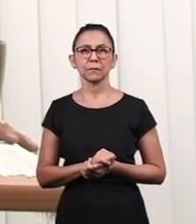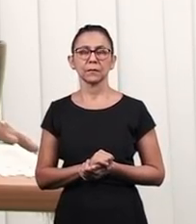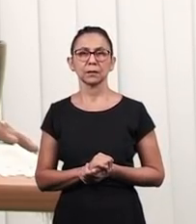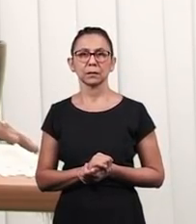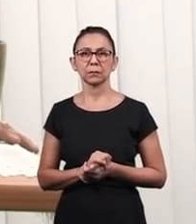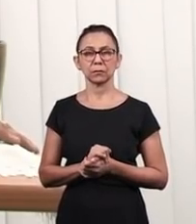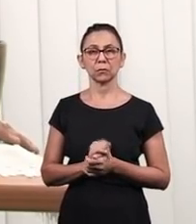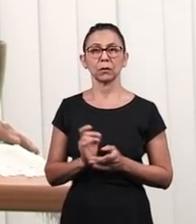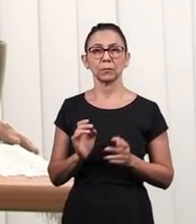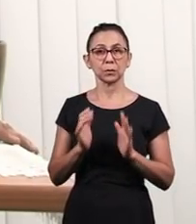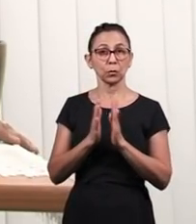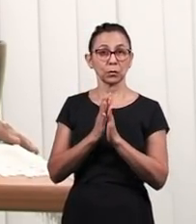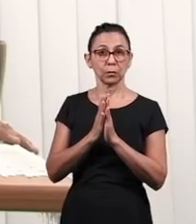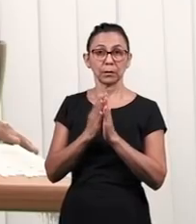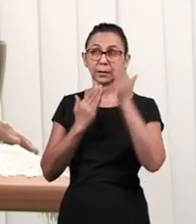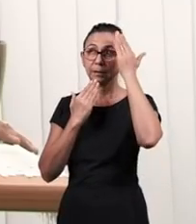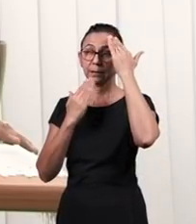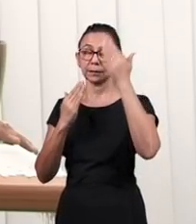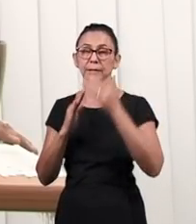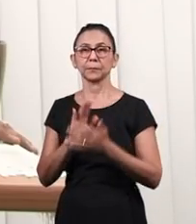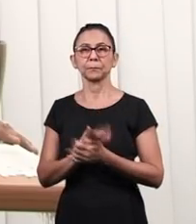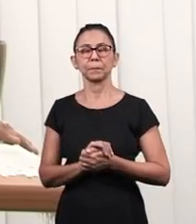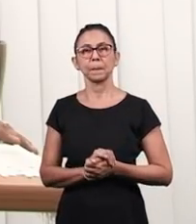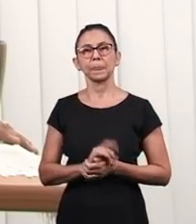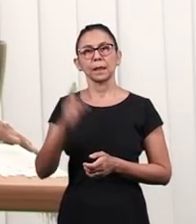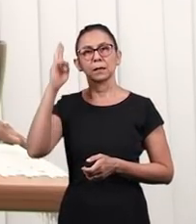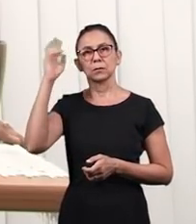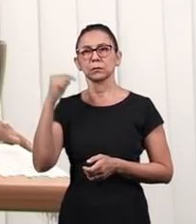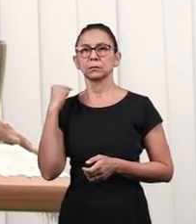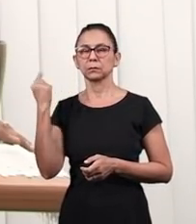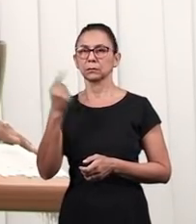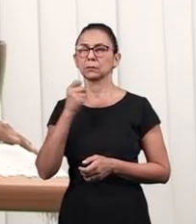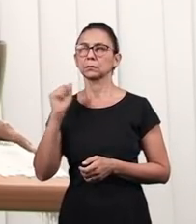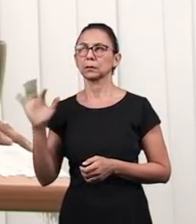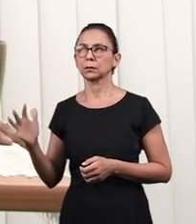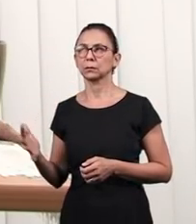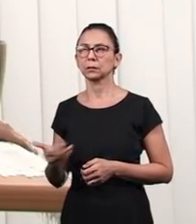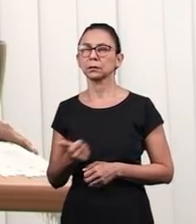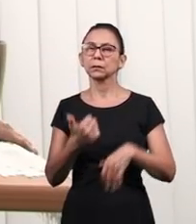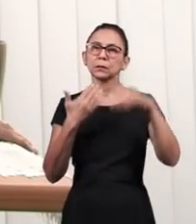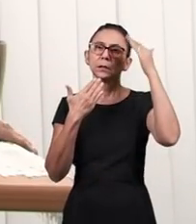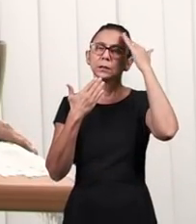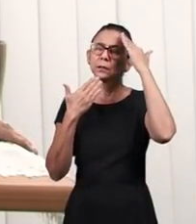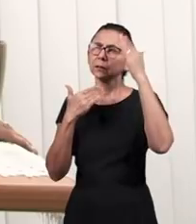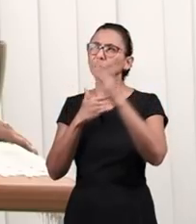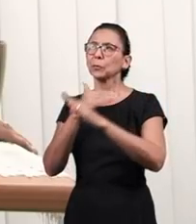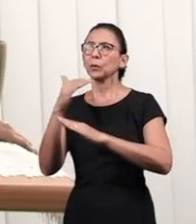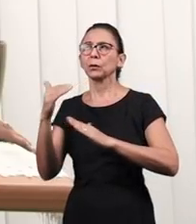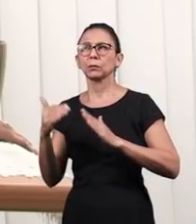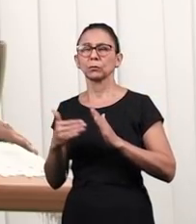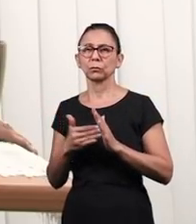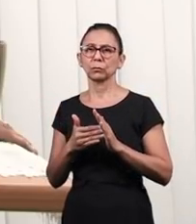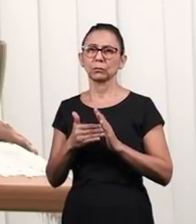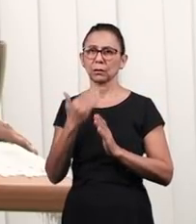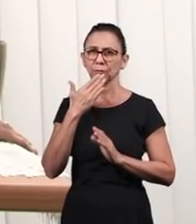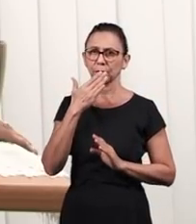Señor. Señor Dios, te adoramos, te glorificamos por todo lo que el Señor ha operado